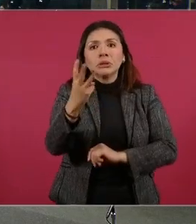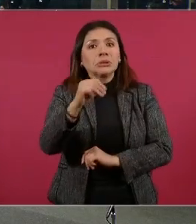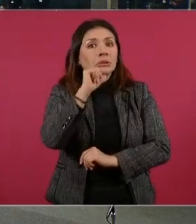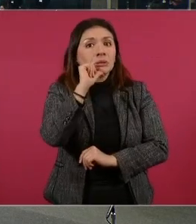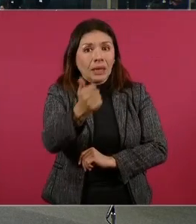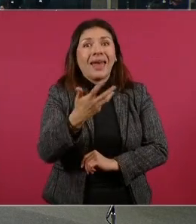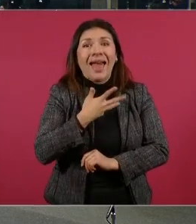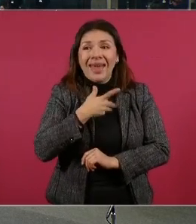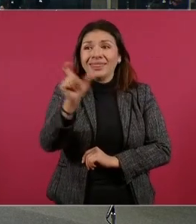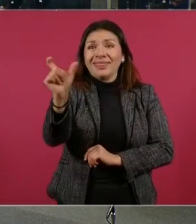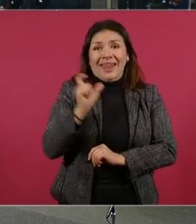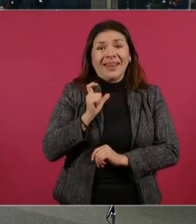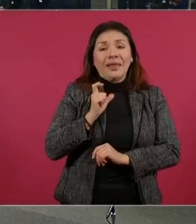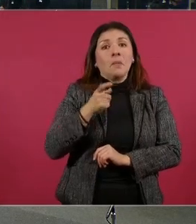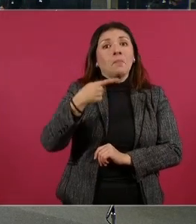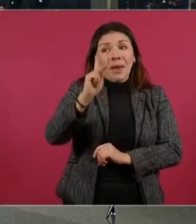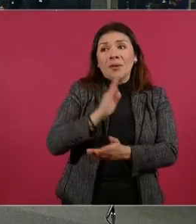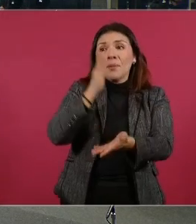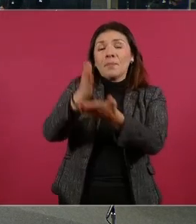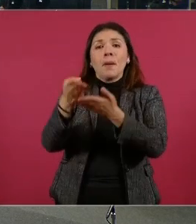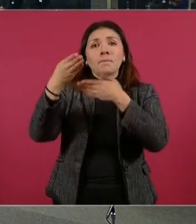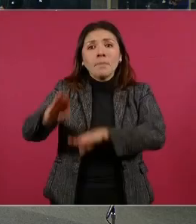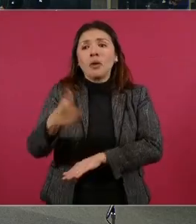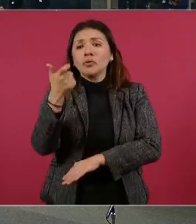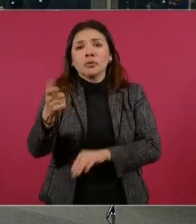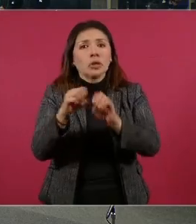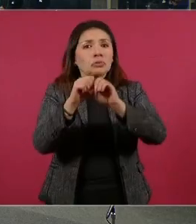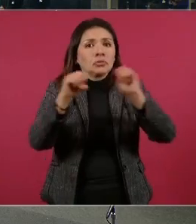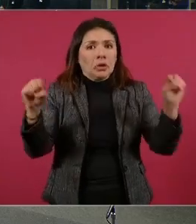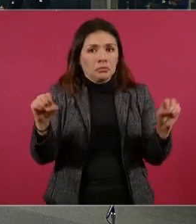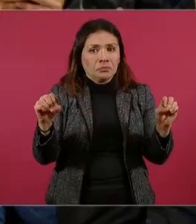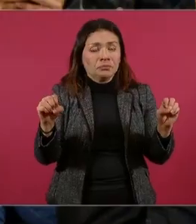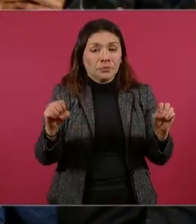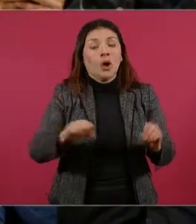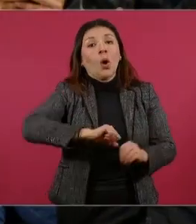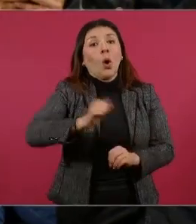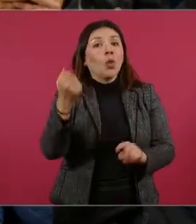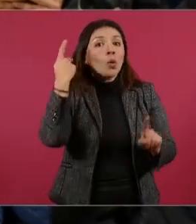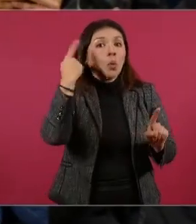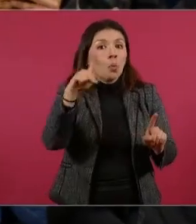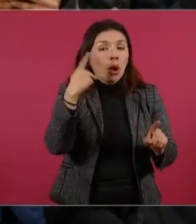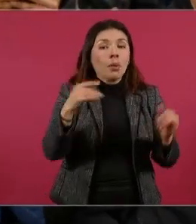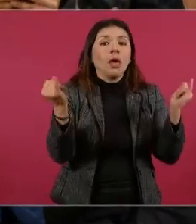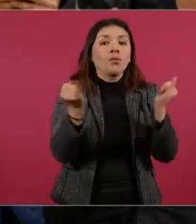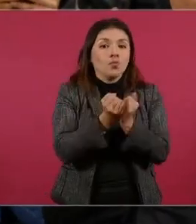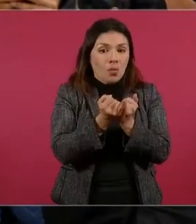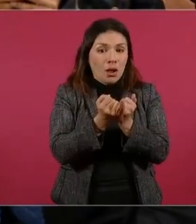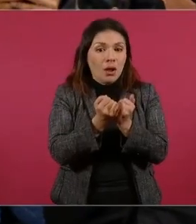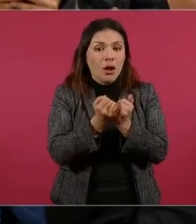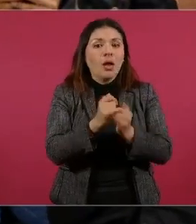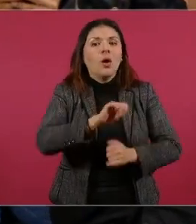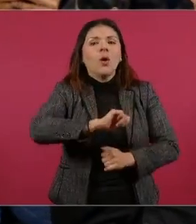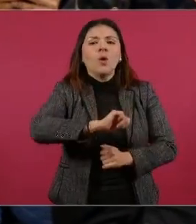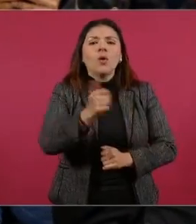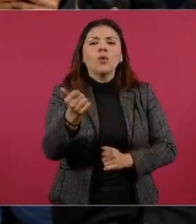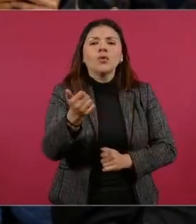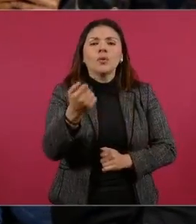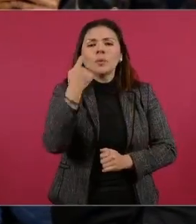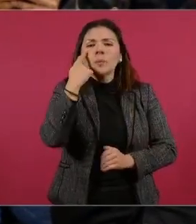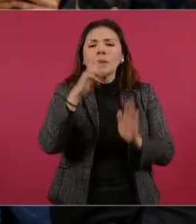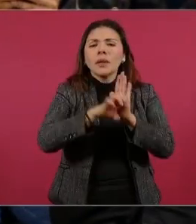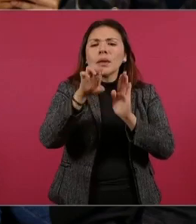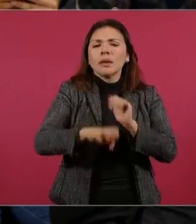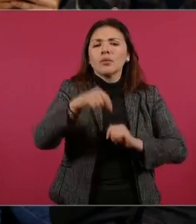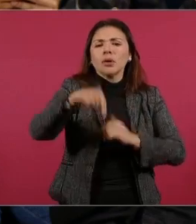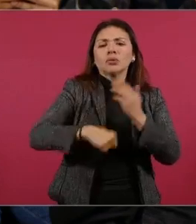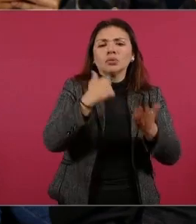tiene la tarjeta va pero no no hay recurso en el caso de Puebla también y en el caso de la por ejemplo aquí en